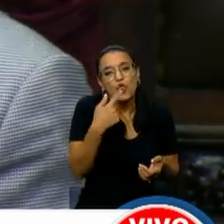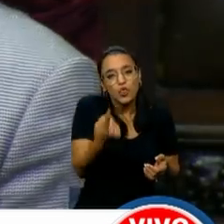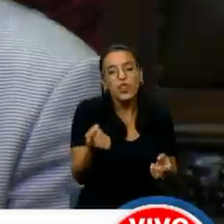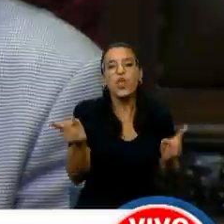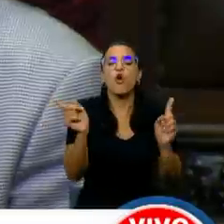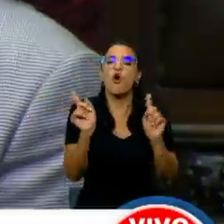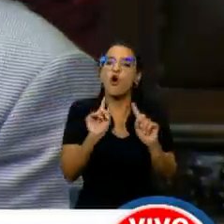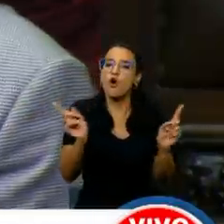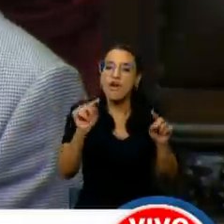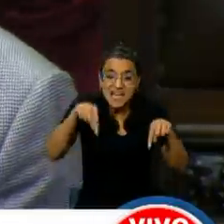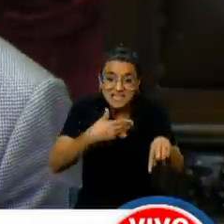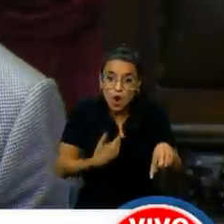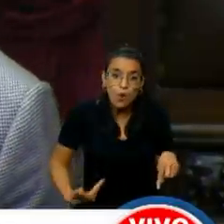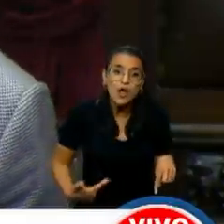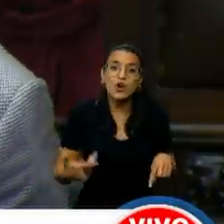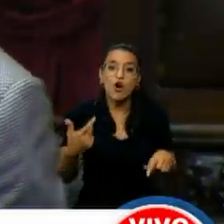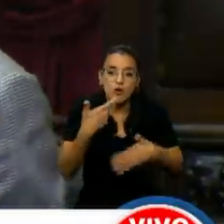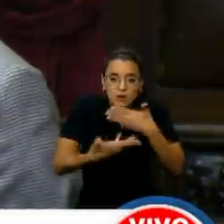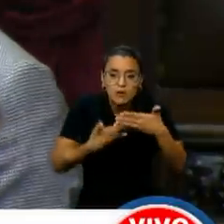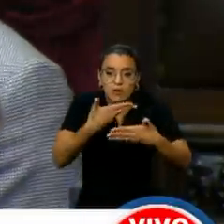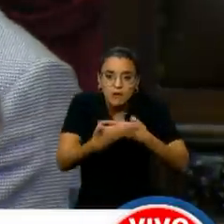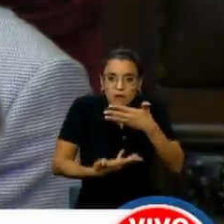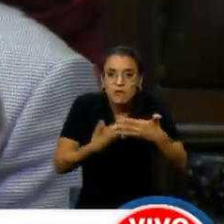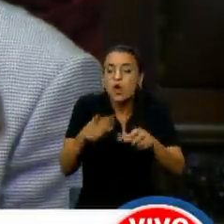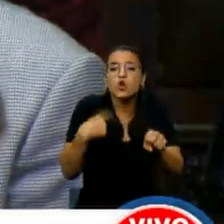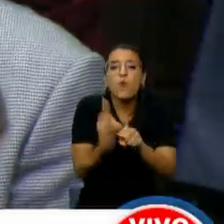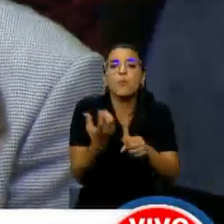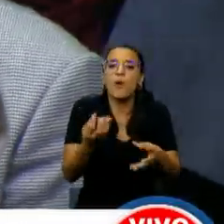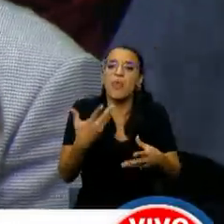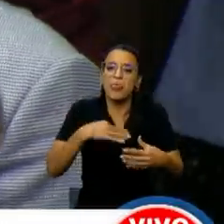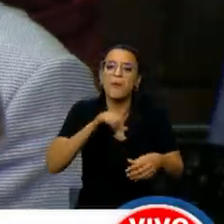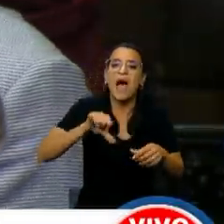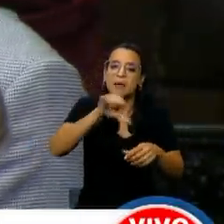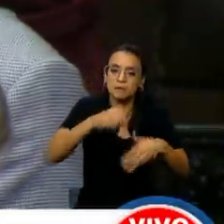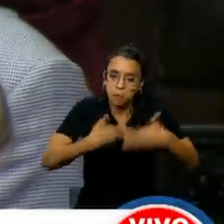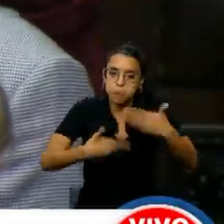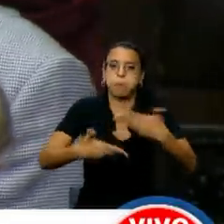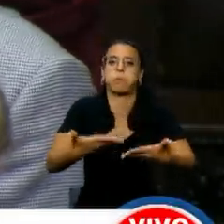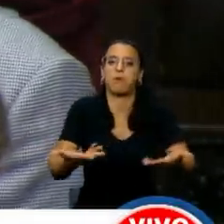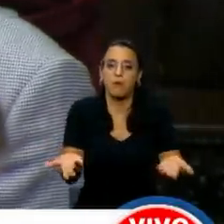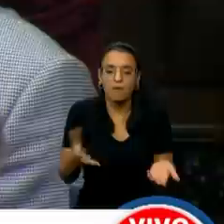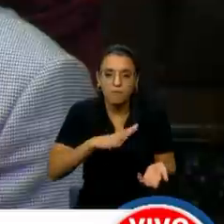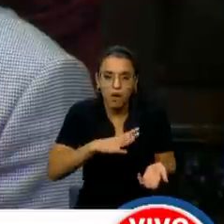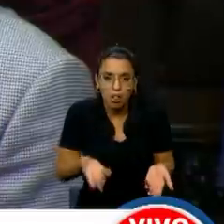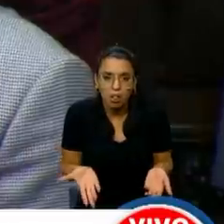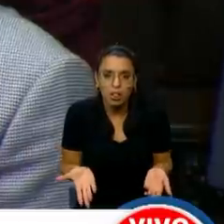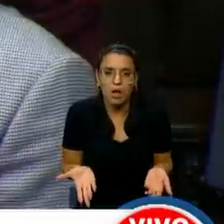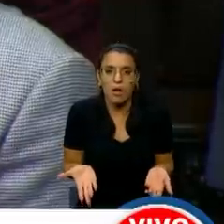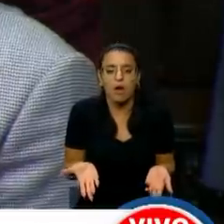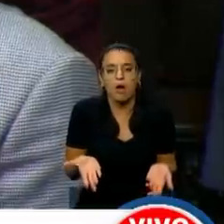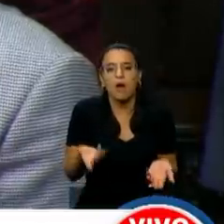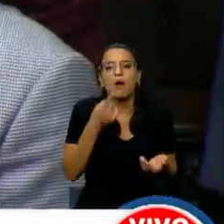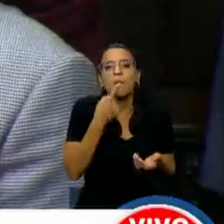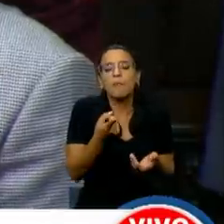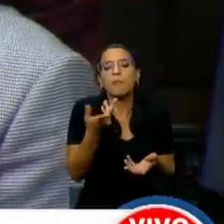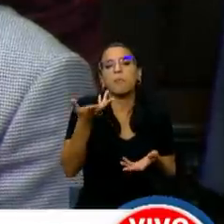no logra no logra arrancar me parece que ponerle bujías no logra arrancar por eso creo